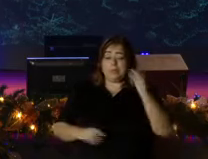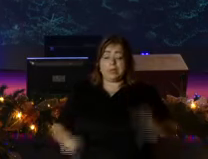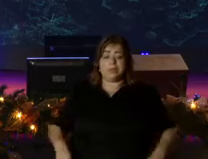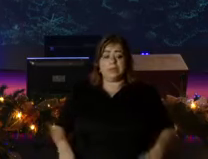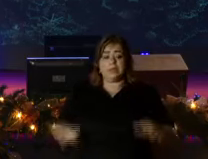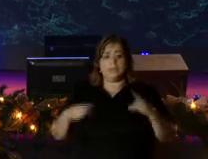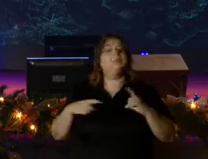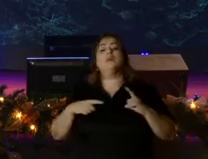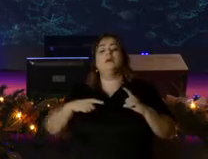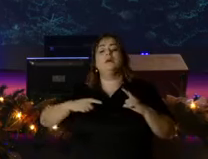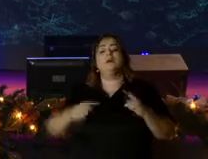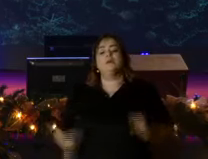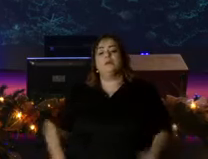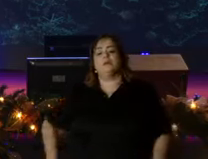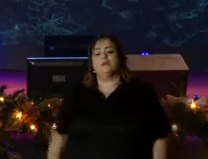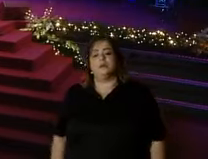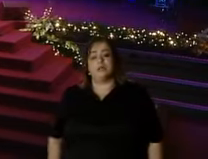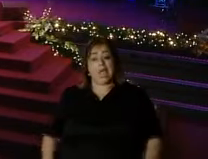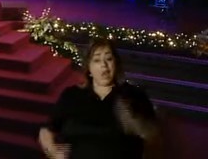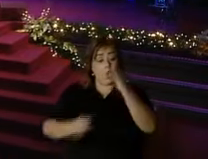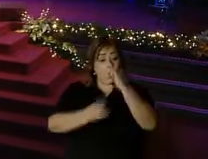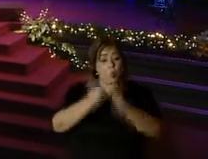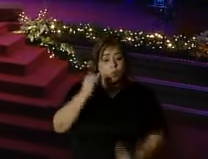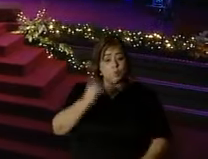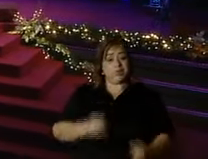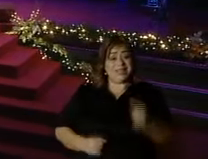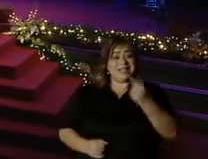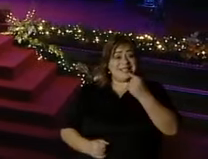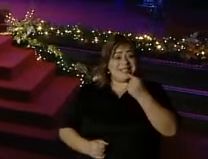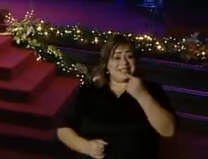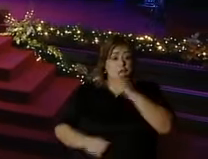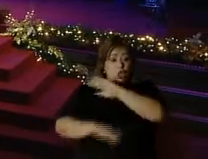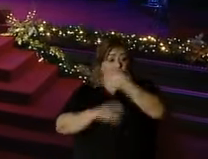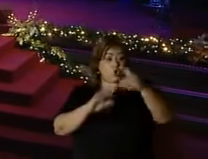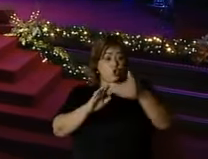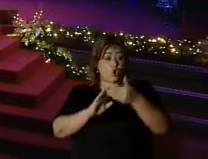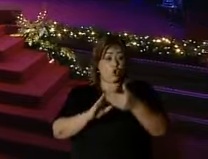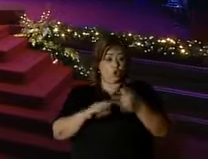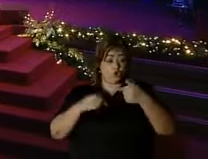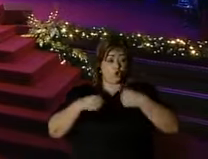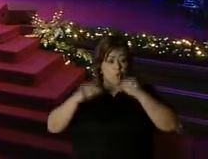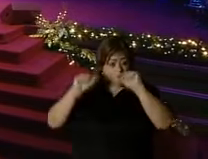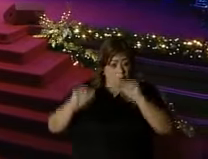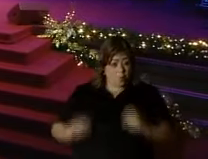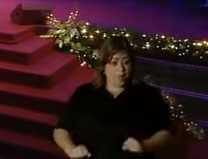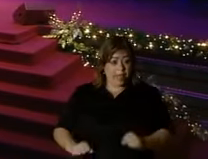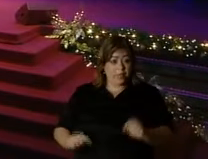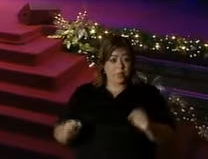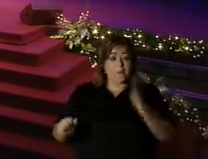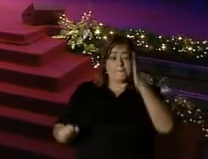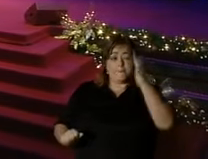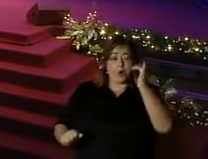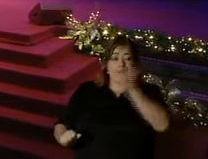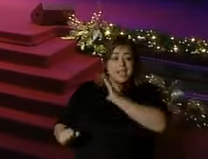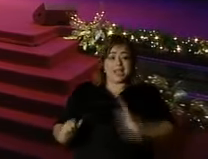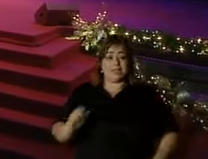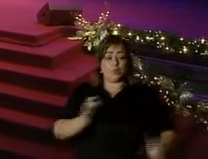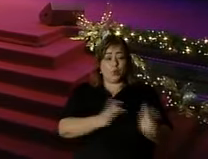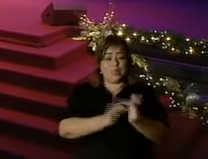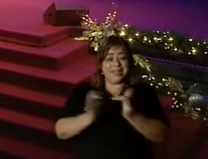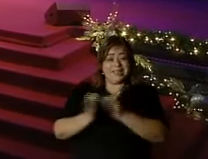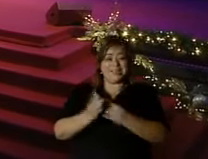pasado. Y finalmente dijo, yo todo lo puedo en Cristo que me fortalece. Y